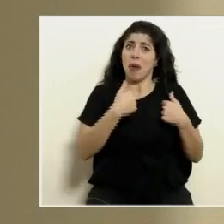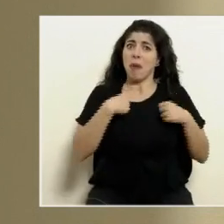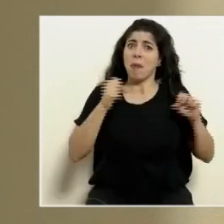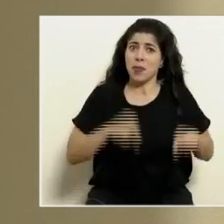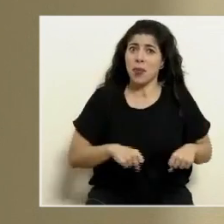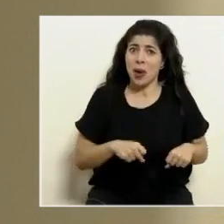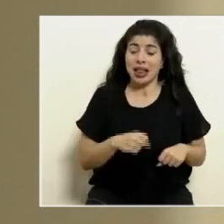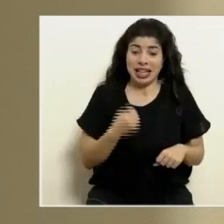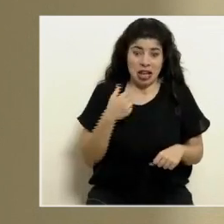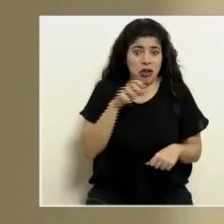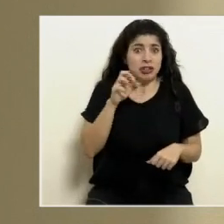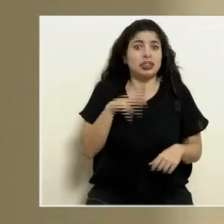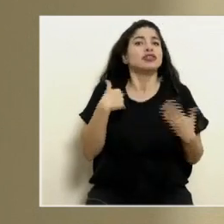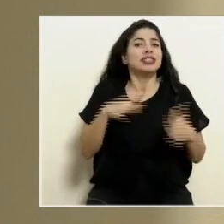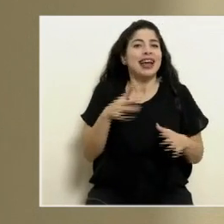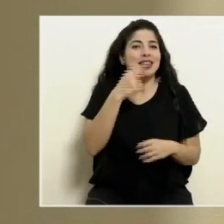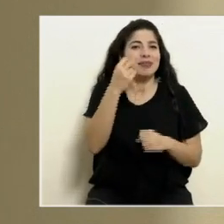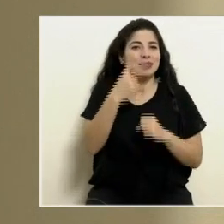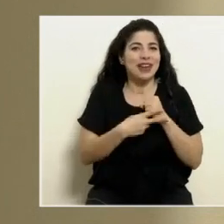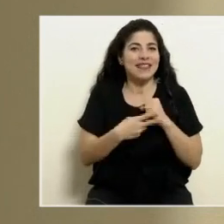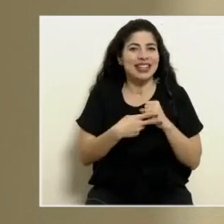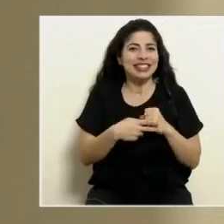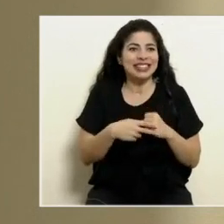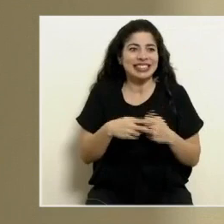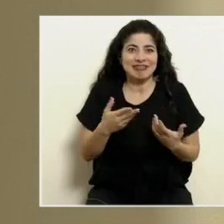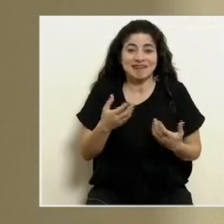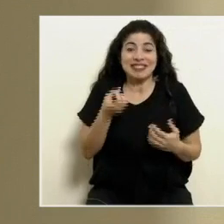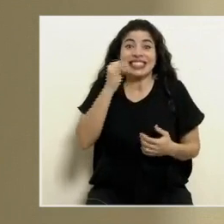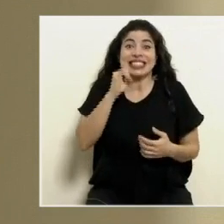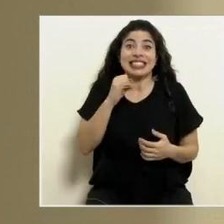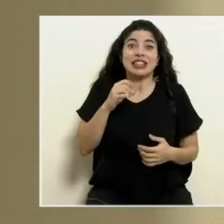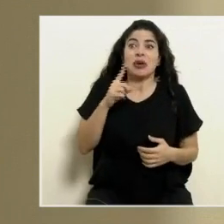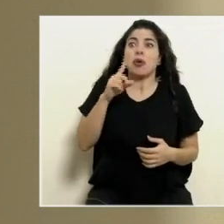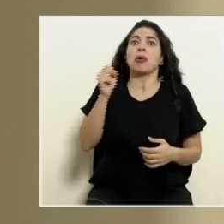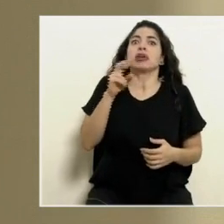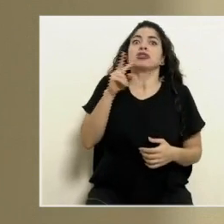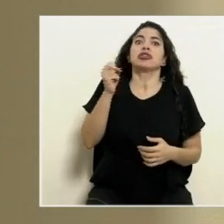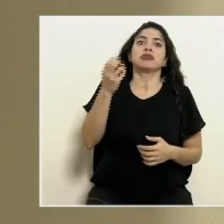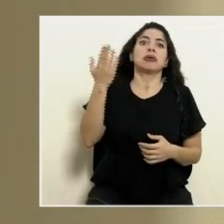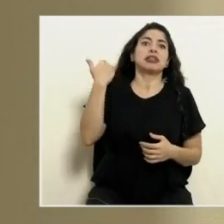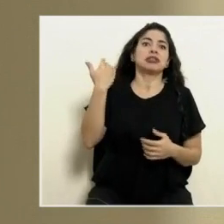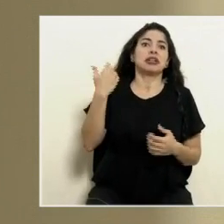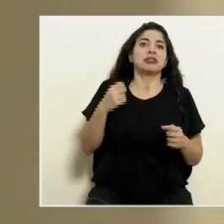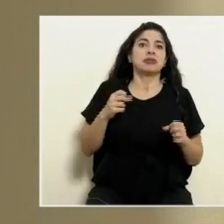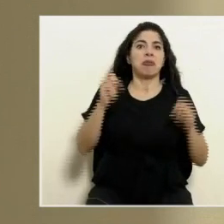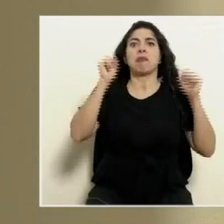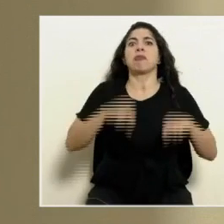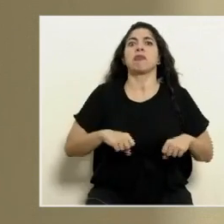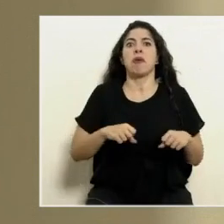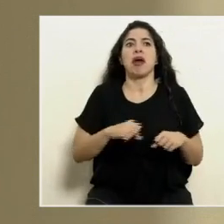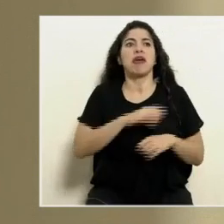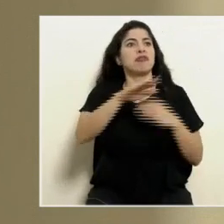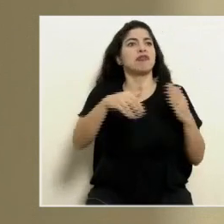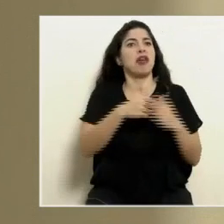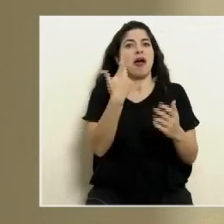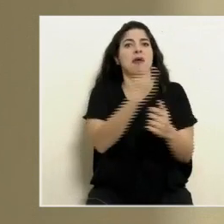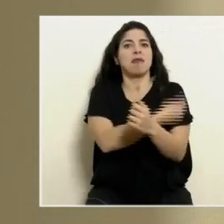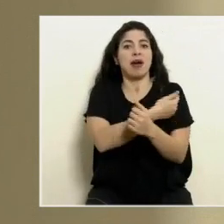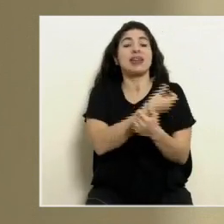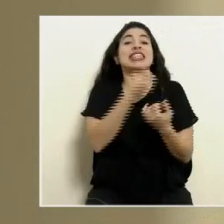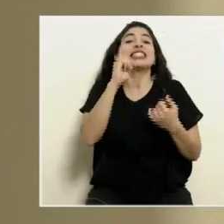por nosotros fuera, y yo lo he dicho varias veces, ya hace 1 mes o 2 meses hubiéramos alcanzado la inmunidad de rebaño, si